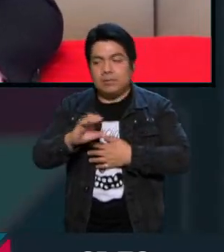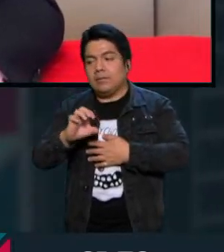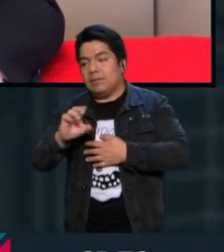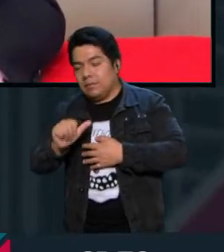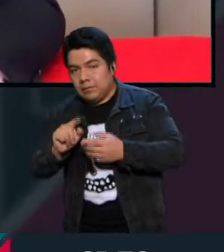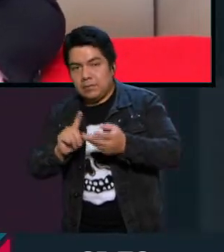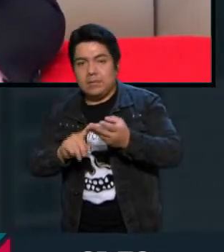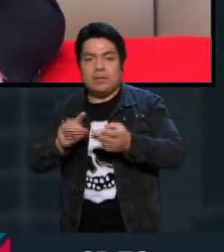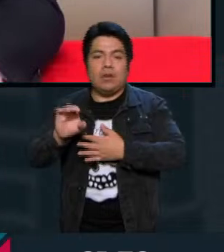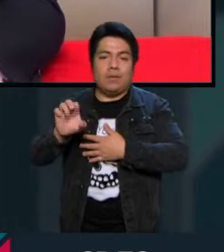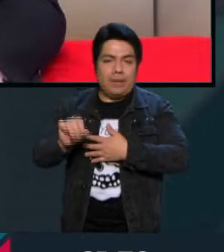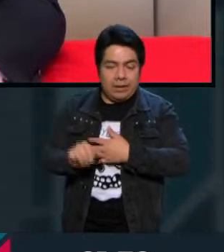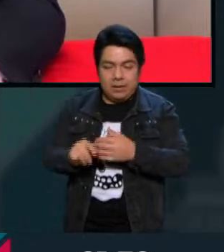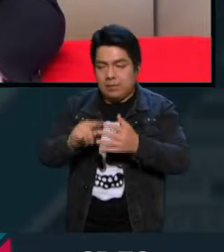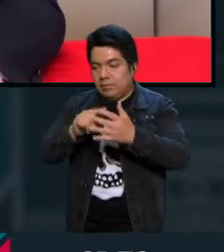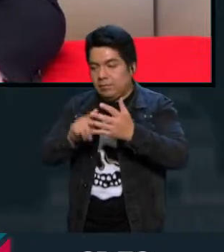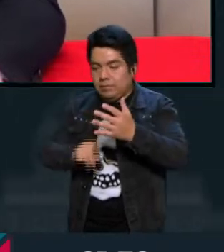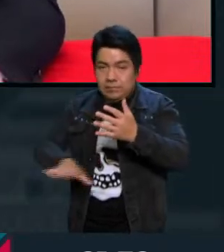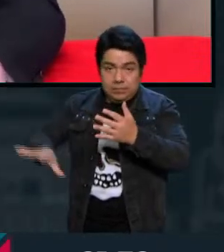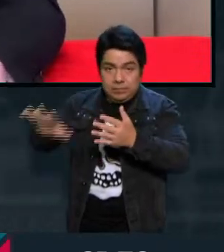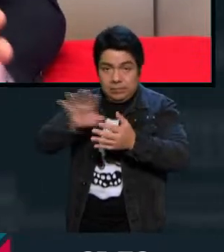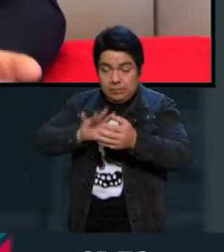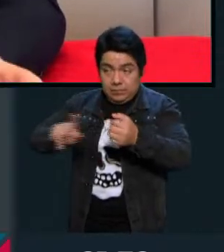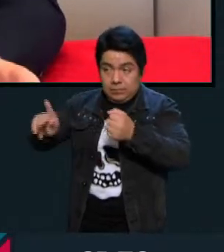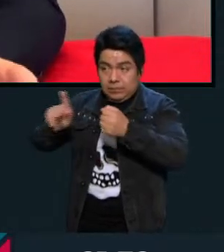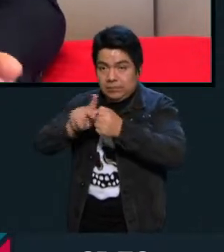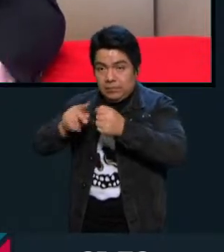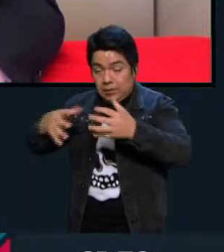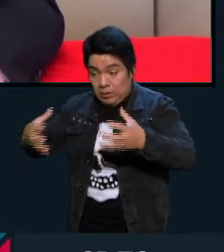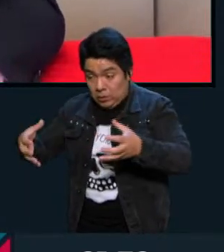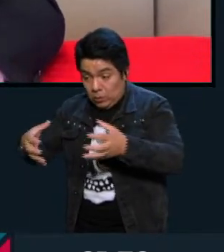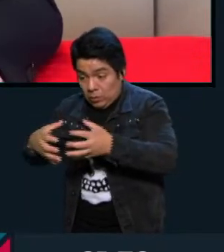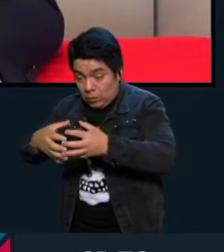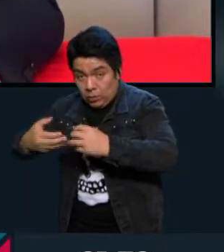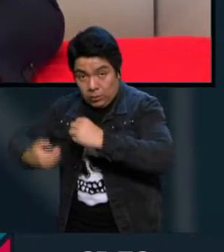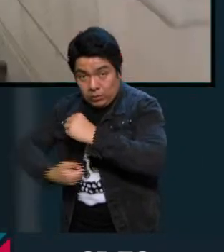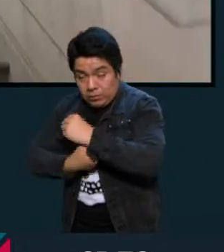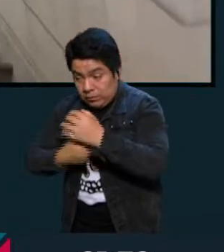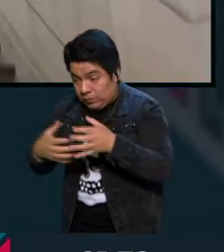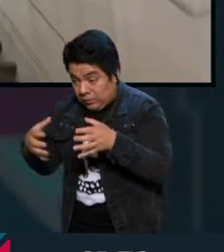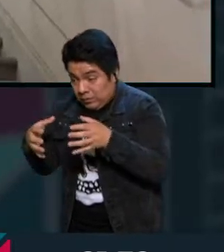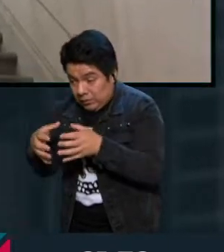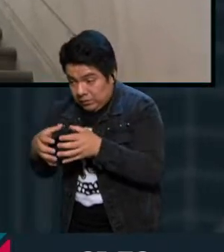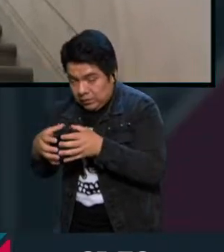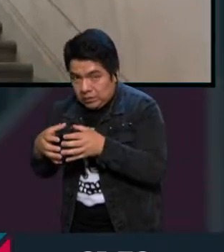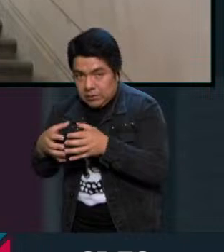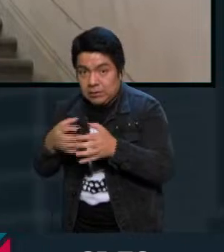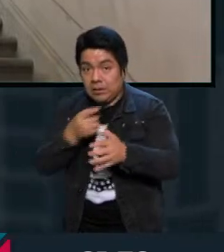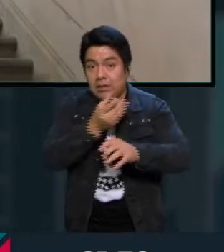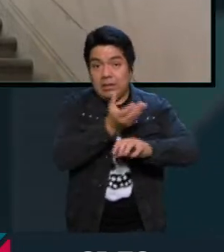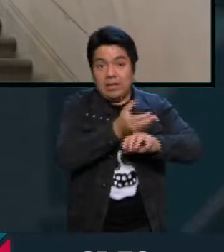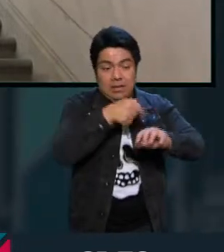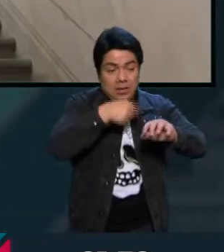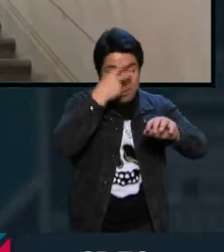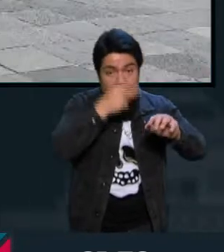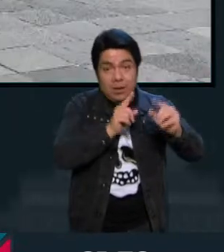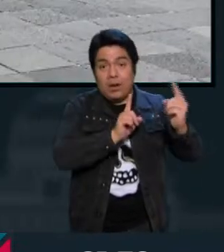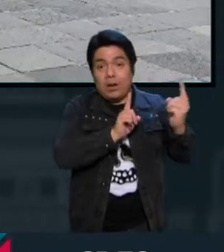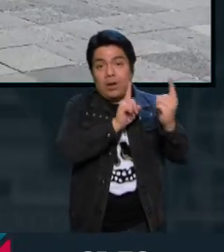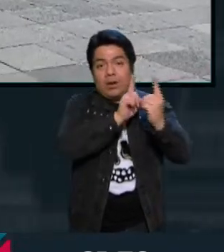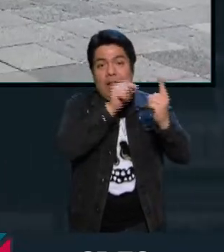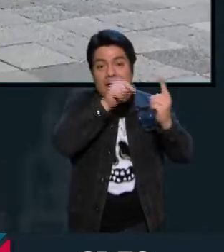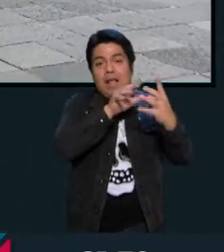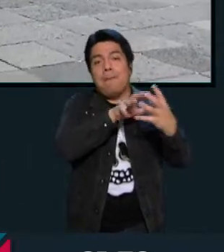Checa, Eslovaquia, todos puestos juntitos en una canasta, comercian tanto con Estados Unidos como